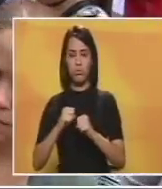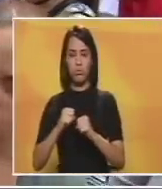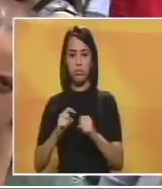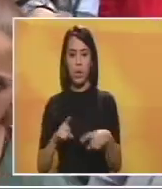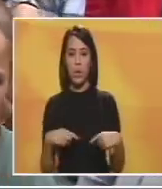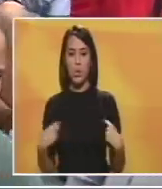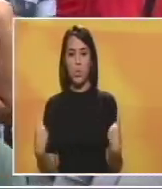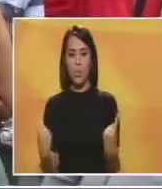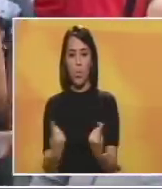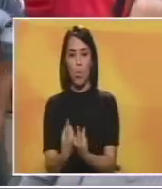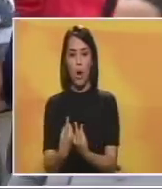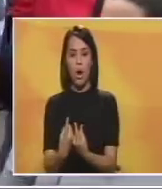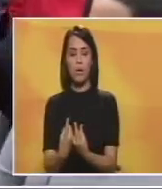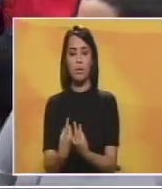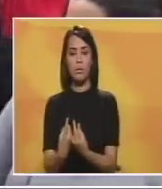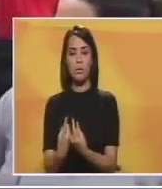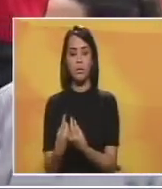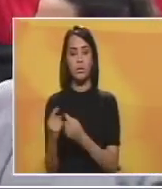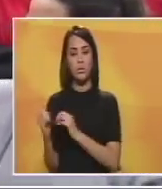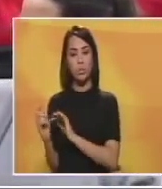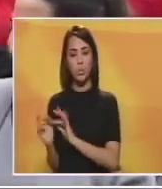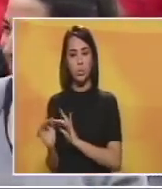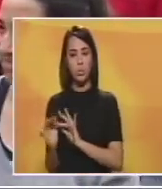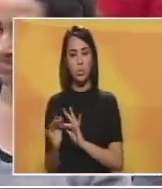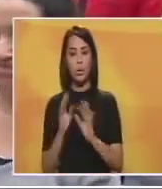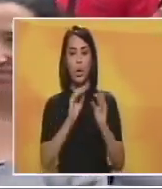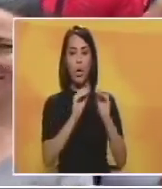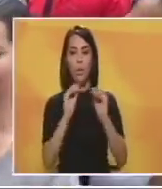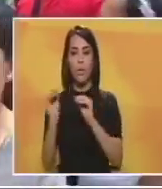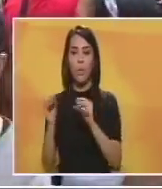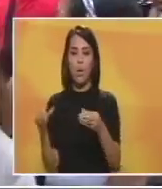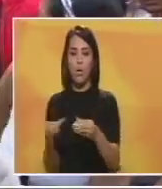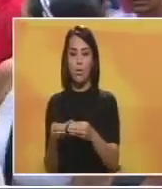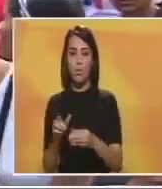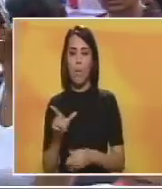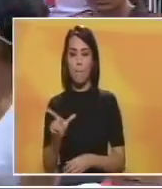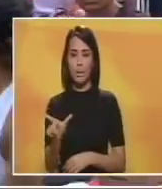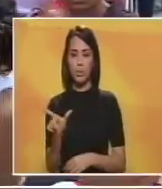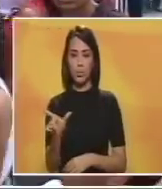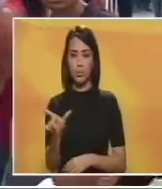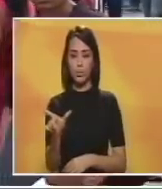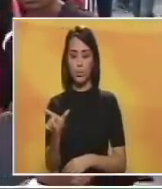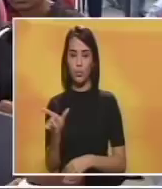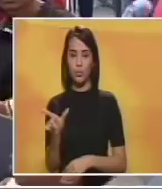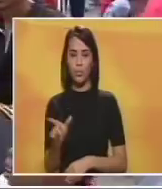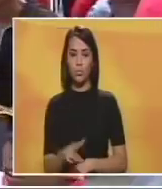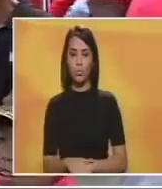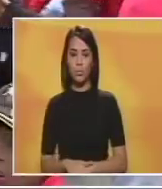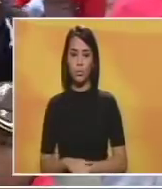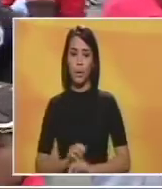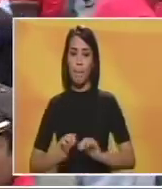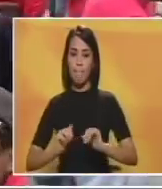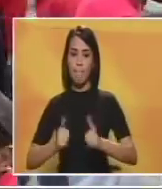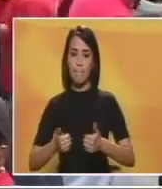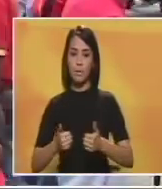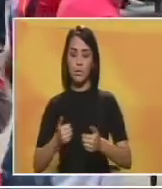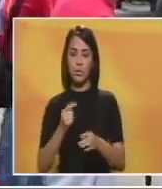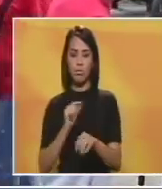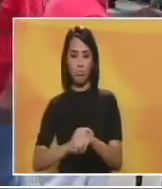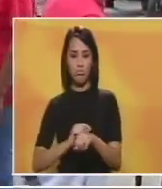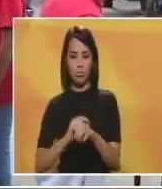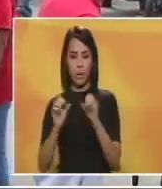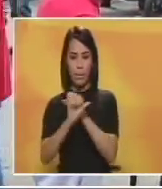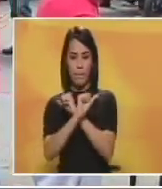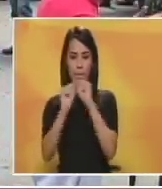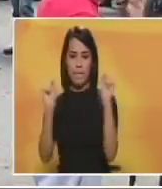patriótico. Esta concentración ha sido convocada por el Partido Socialista Unido de Venezuela y se inició desde tempranas horas de la